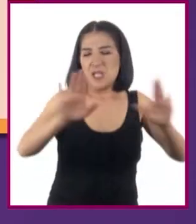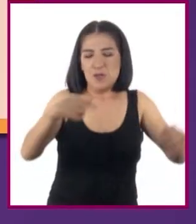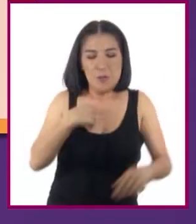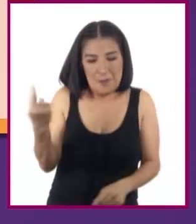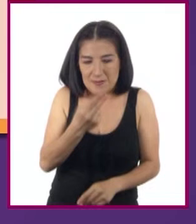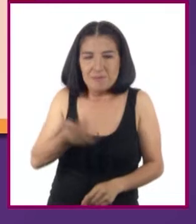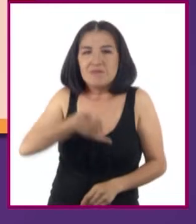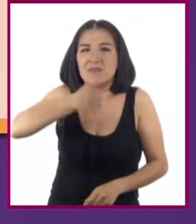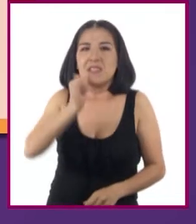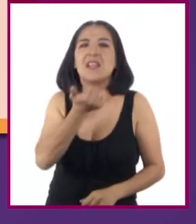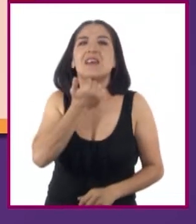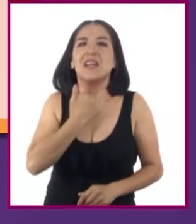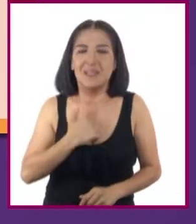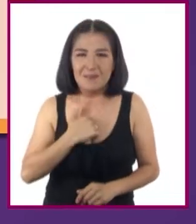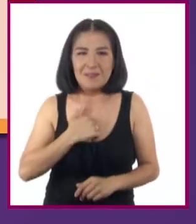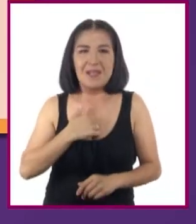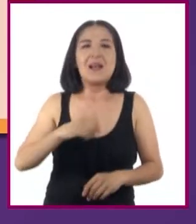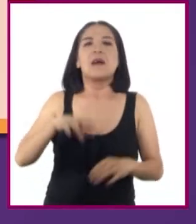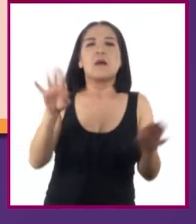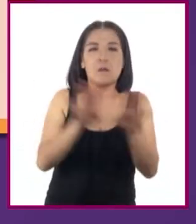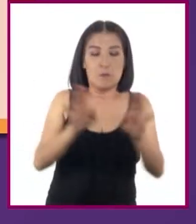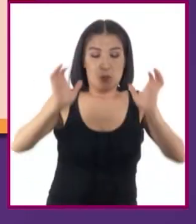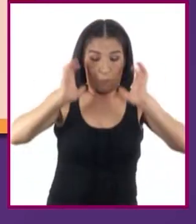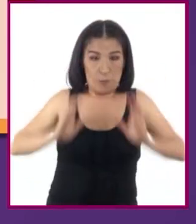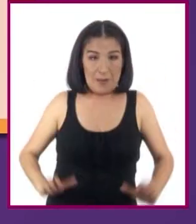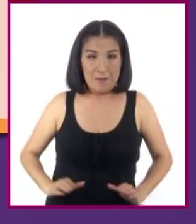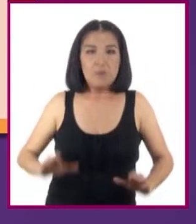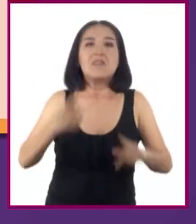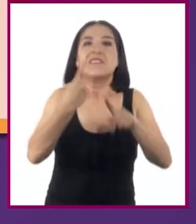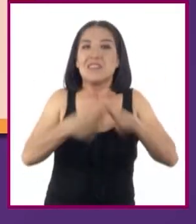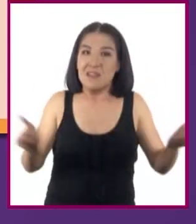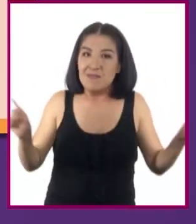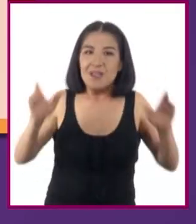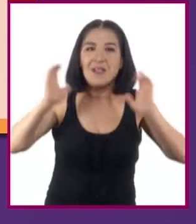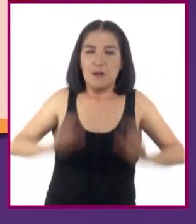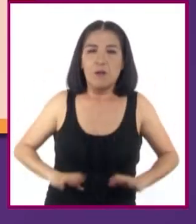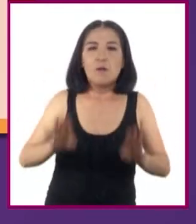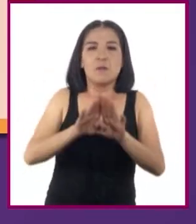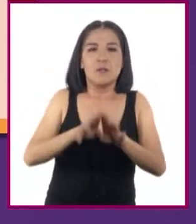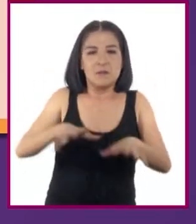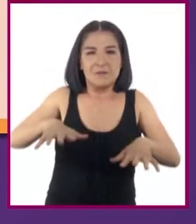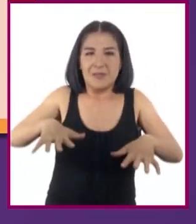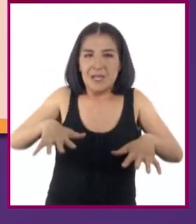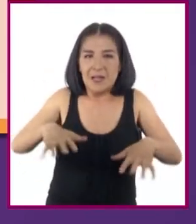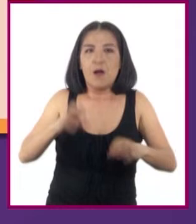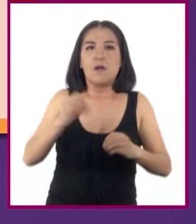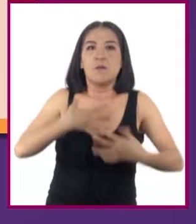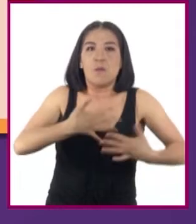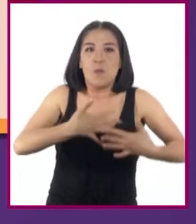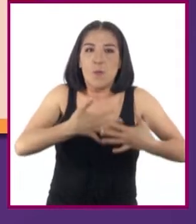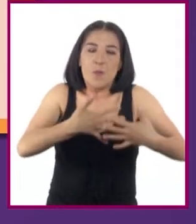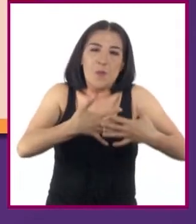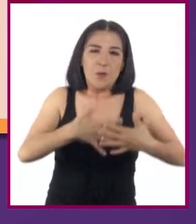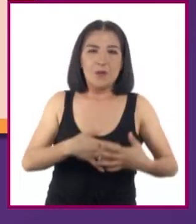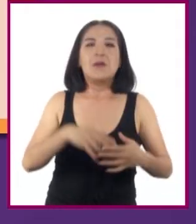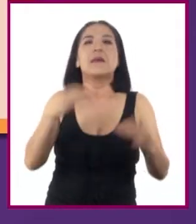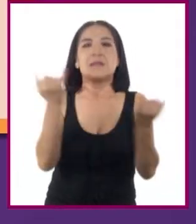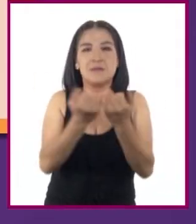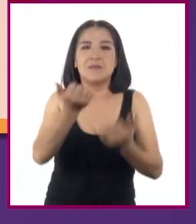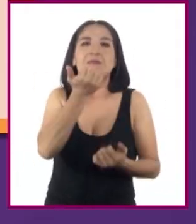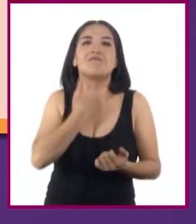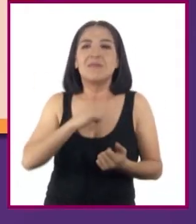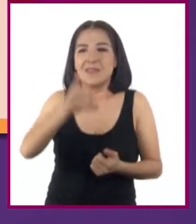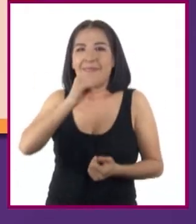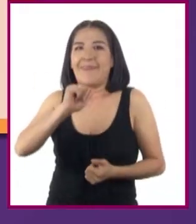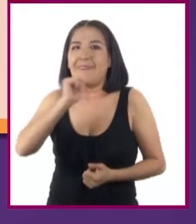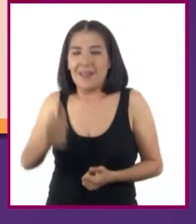satisfacer su necesidad. En la parte fisiológica hay reacciones del cuerpo, como el temblor de manos o convulsiones. Estas